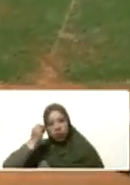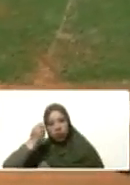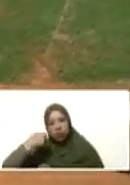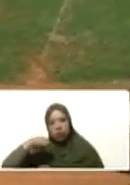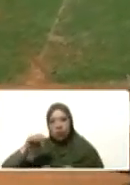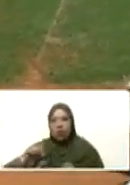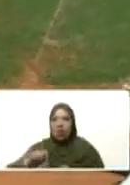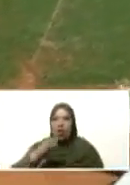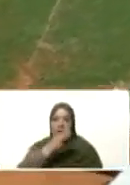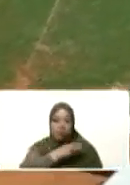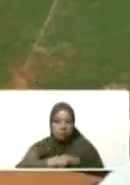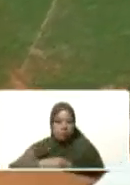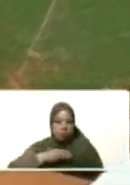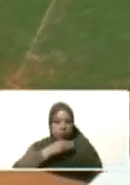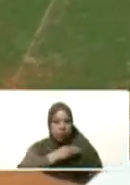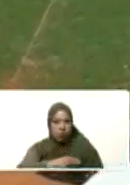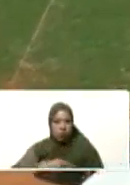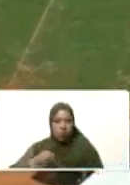gran misión